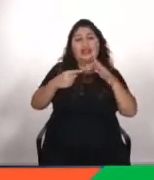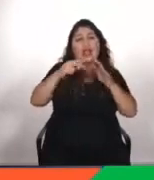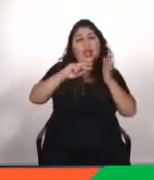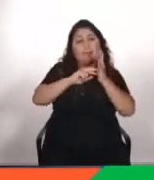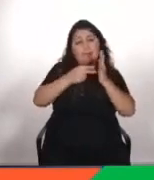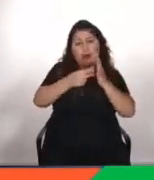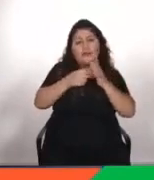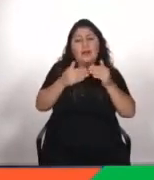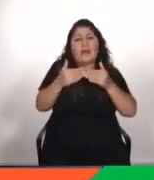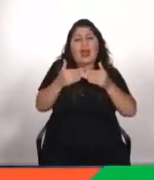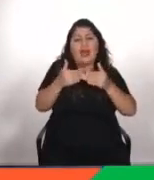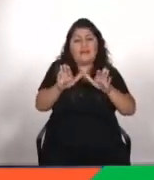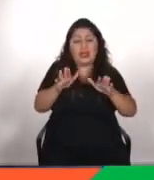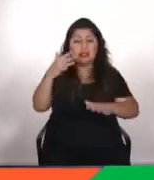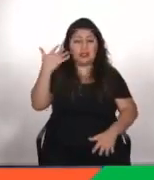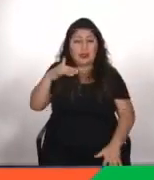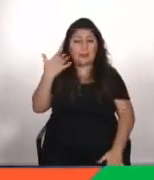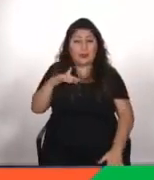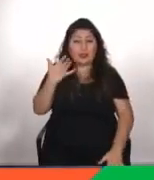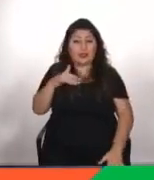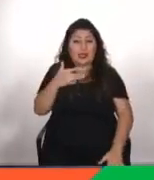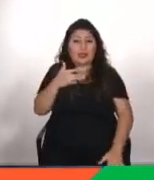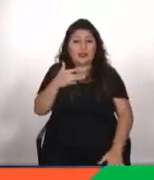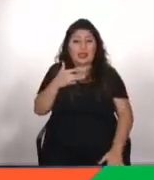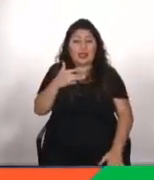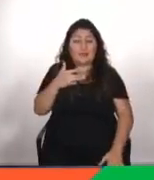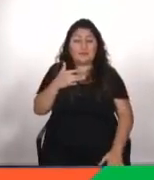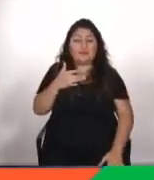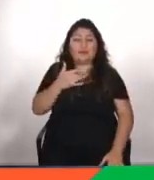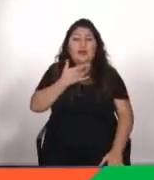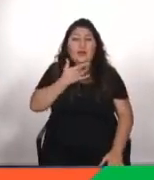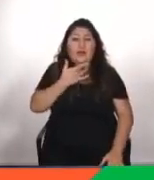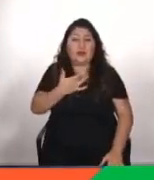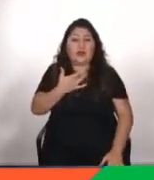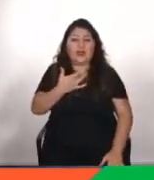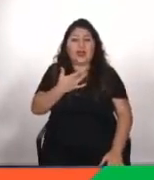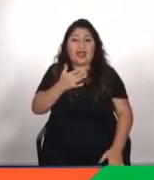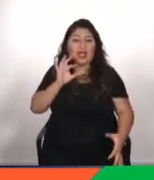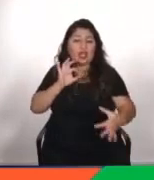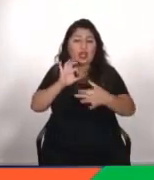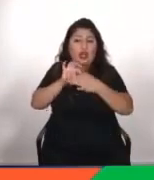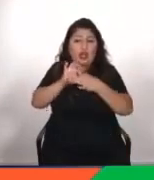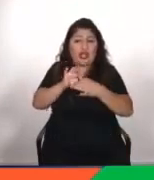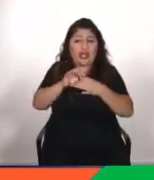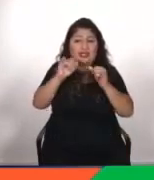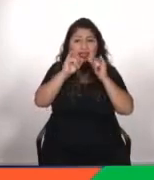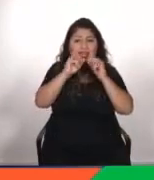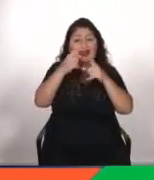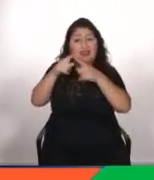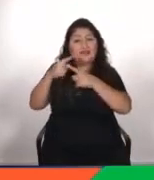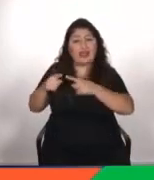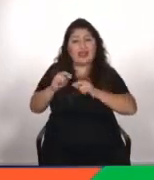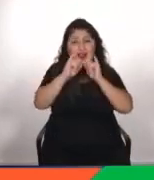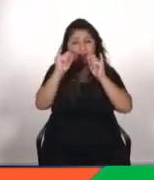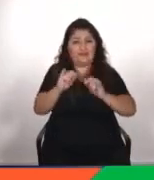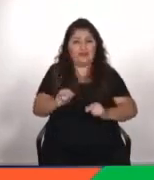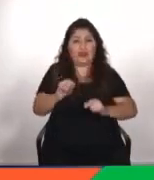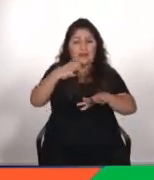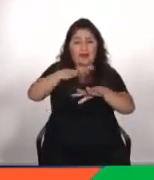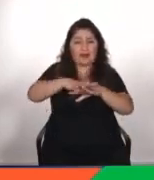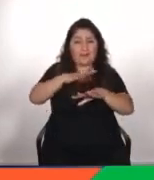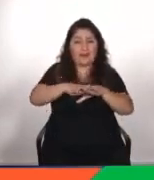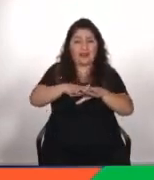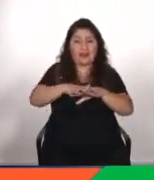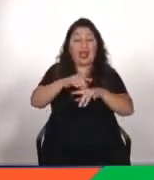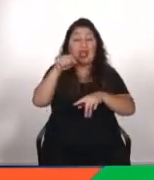que son importantes en el sentido de que abren nuevas vías de investigación y en el sentido de que conectan distintas partes de las matemáticas. Esos son los